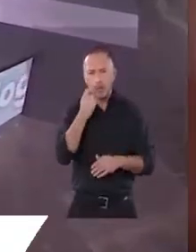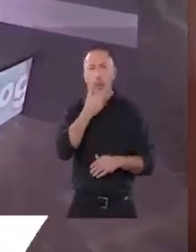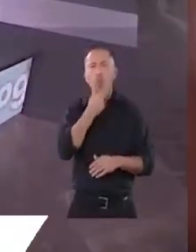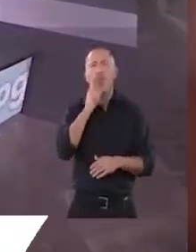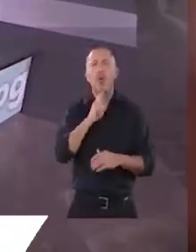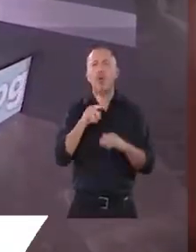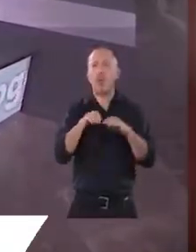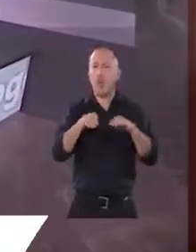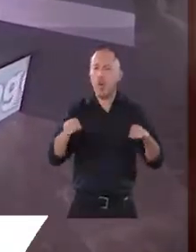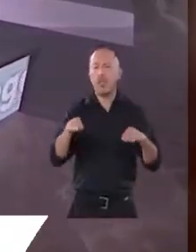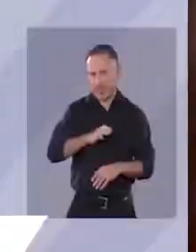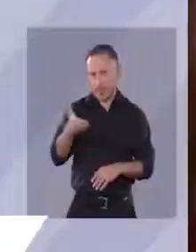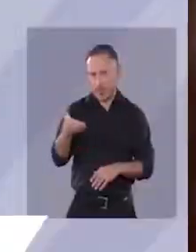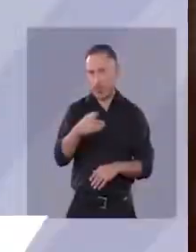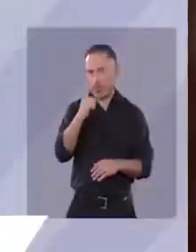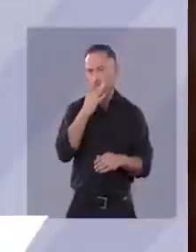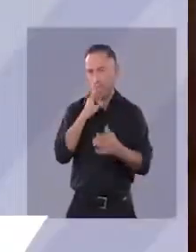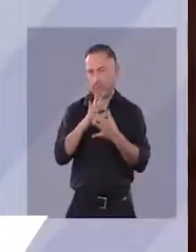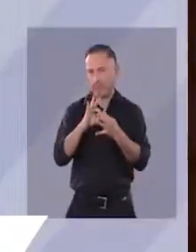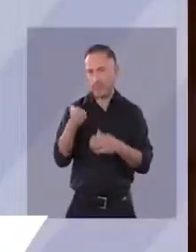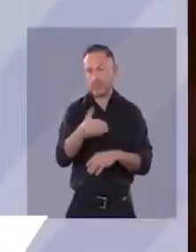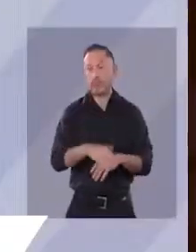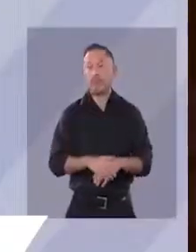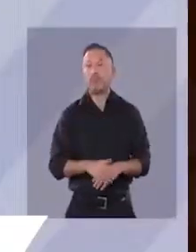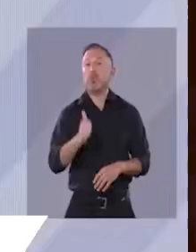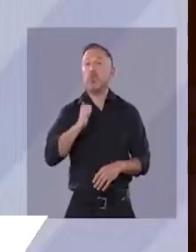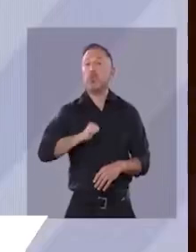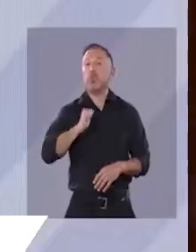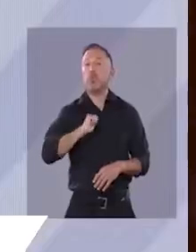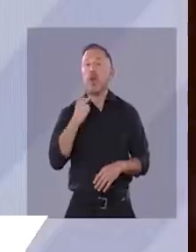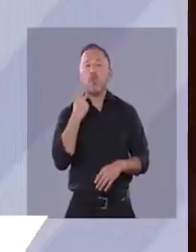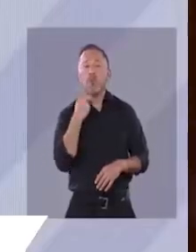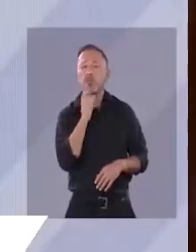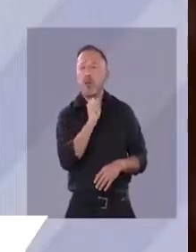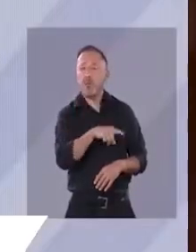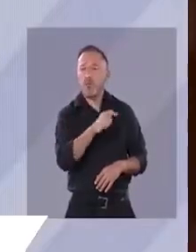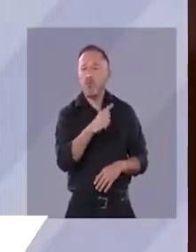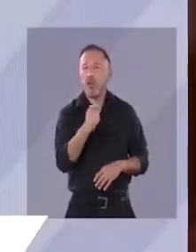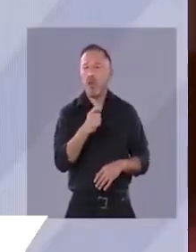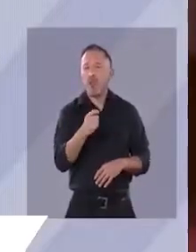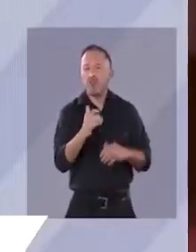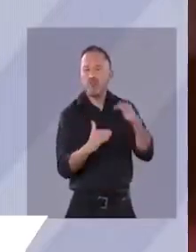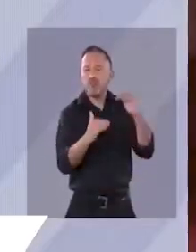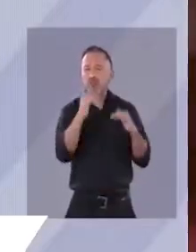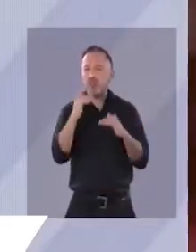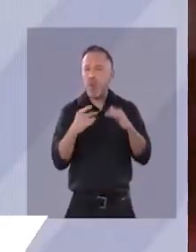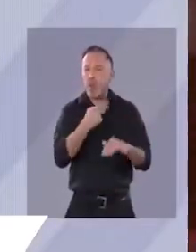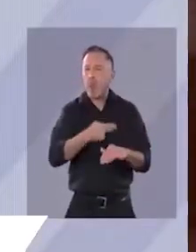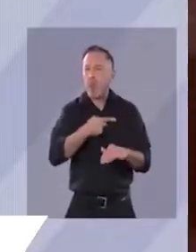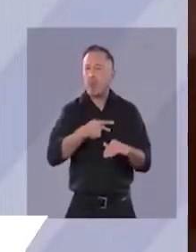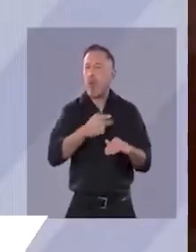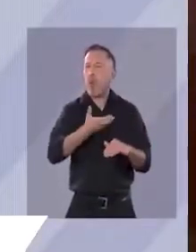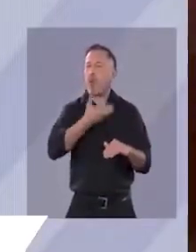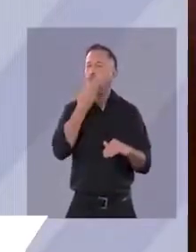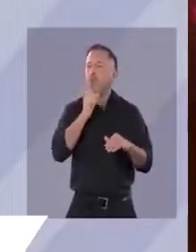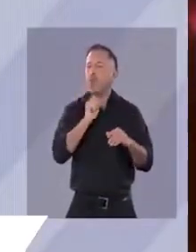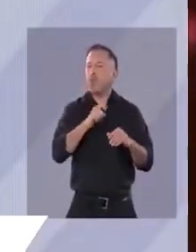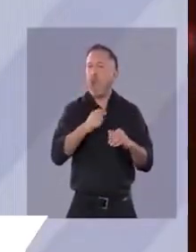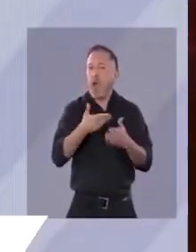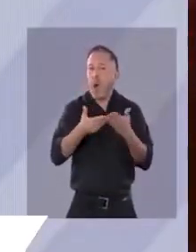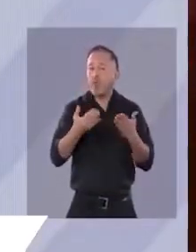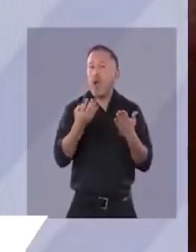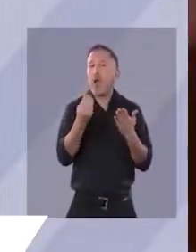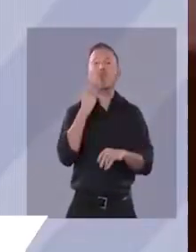hecho. Otro momento importante de este debate fue cuando Xóchitl Gálvez también trató